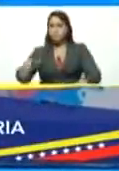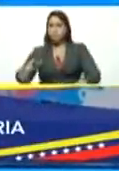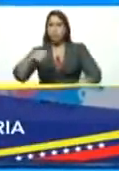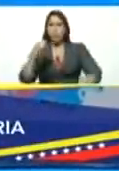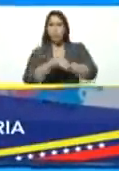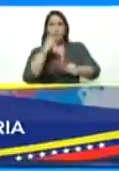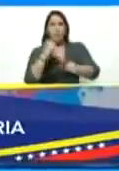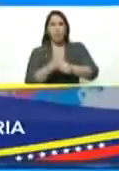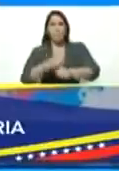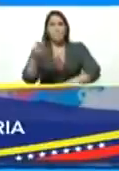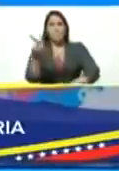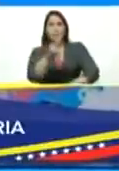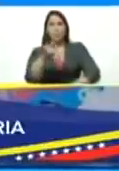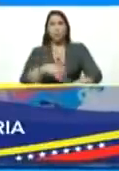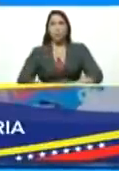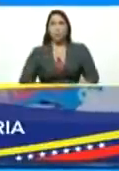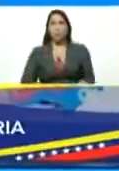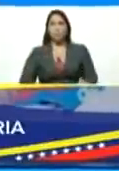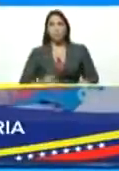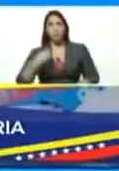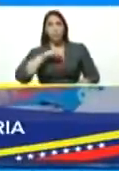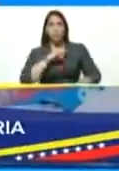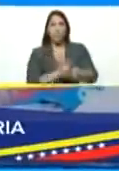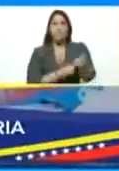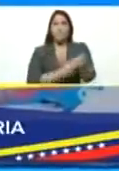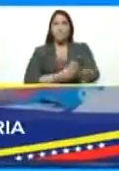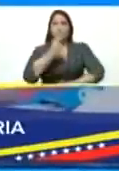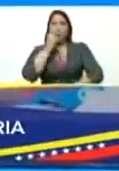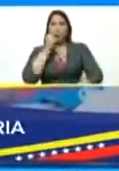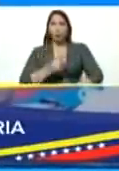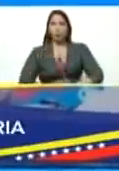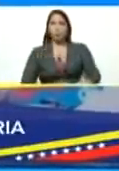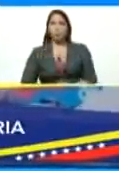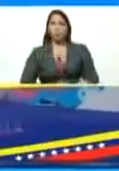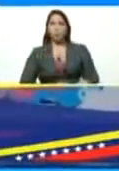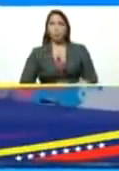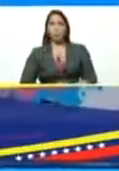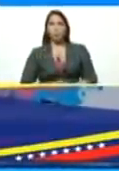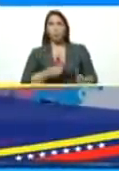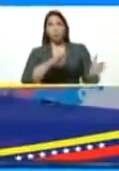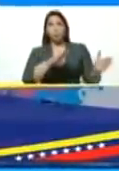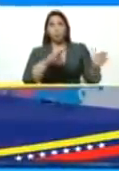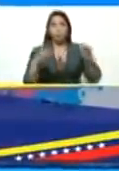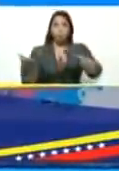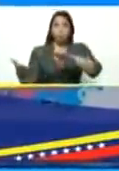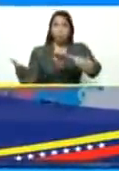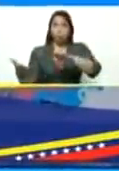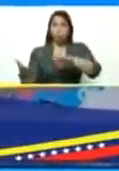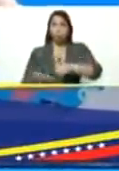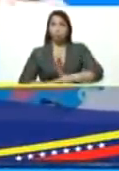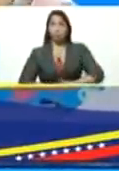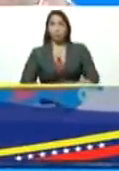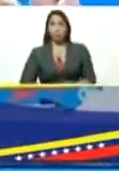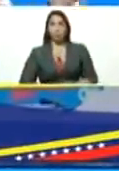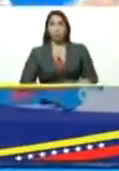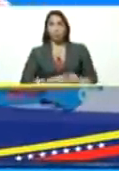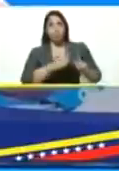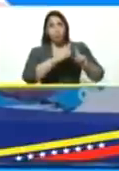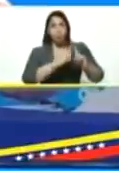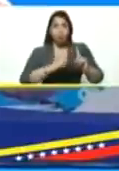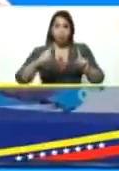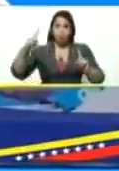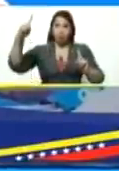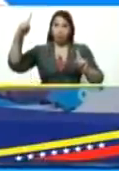obrera venezolana a uno de nuestros hermanos que cambió el paisaje cambio de